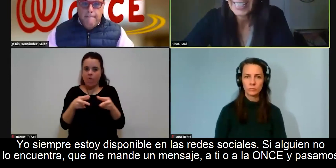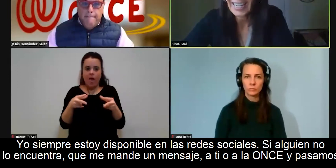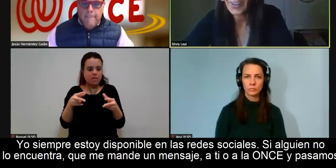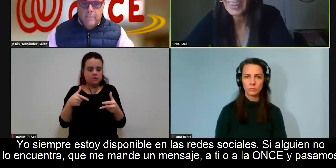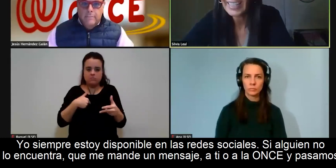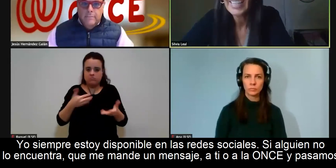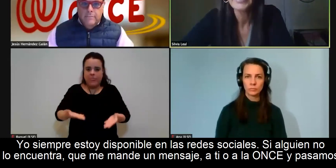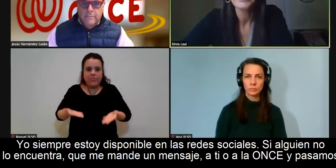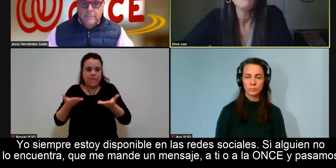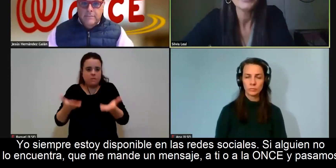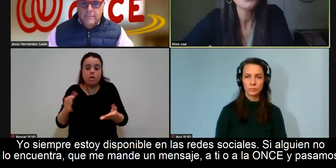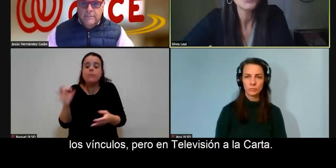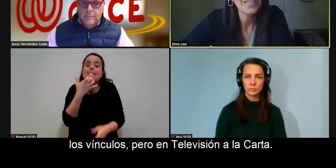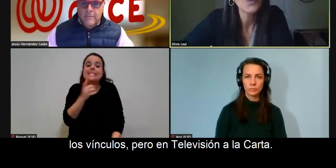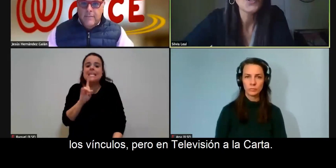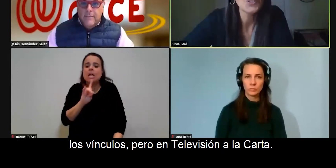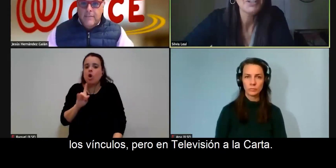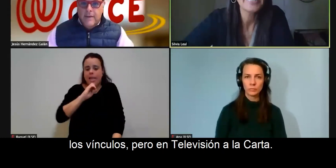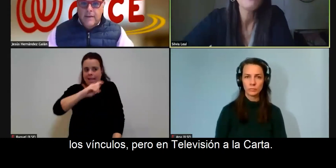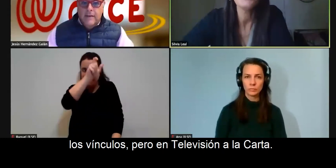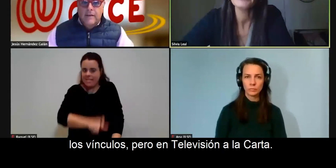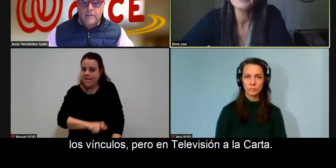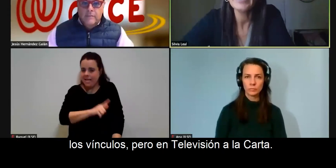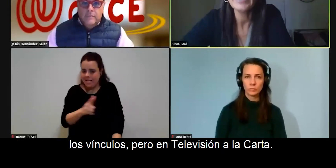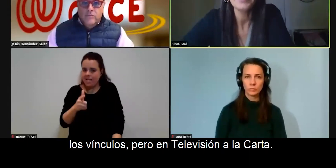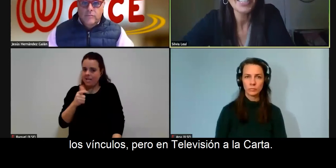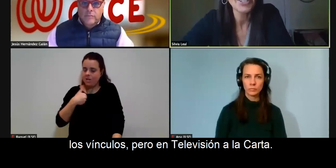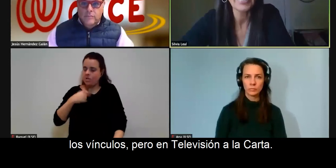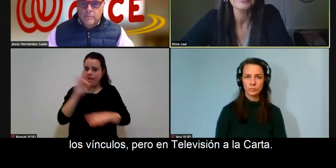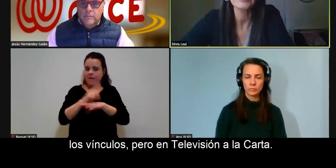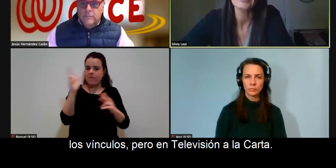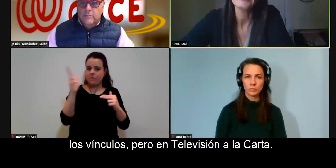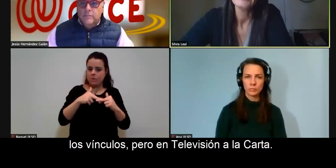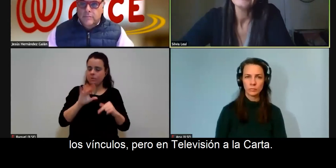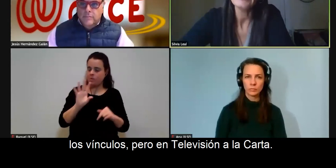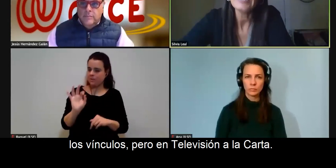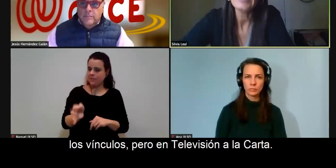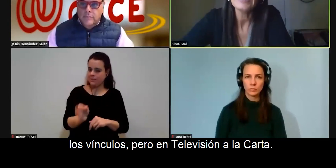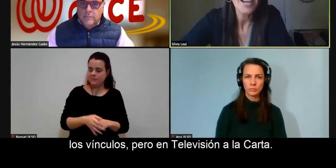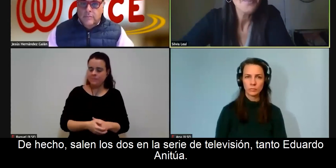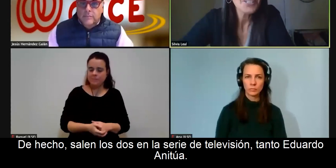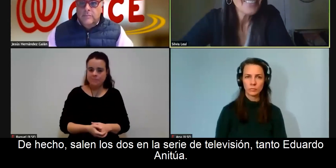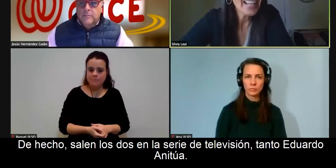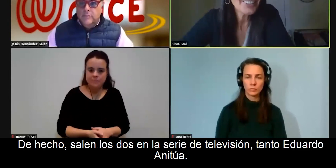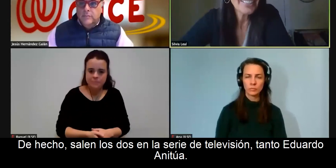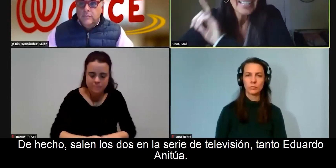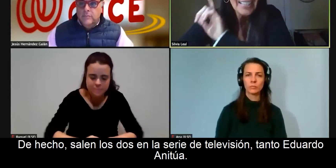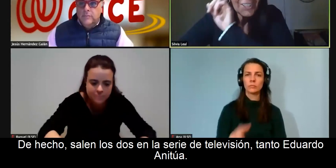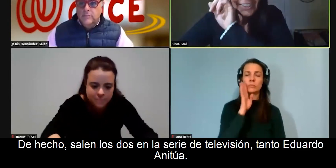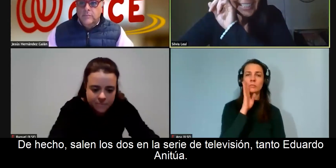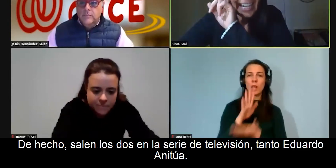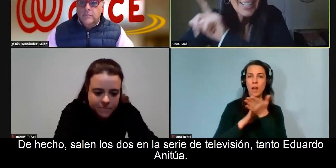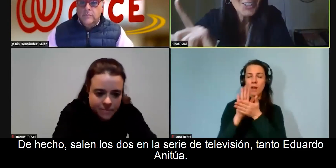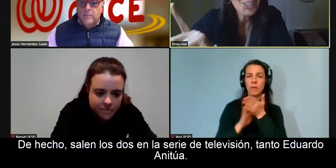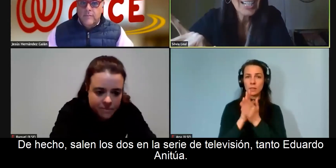ti, se lo manden a la 11 y pasamos los vínculos, pero efectivamente, en televisión a la carta. Y estábamos hablando, y de